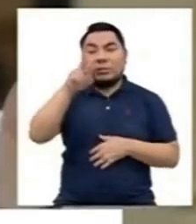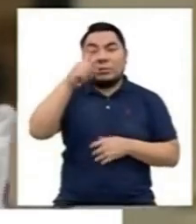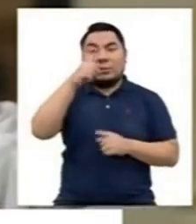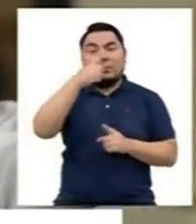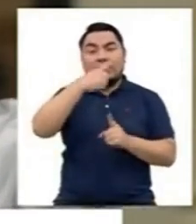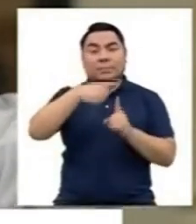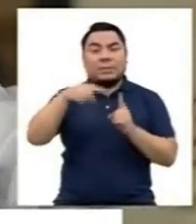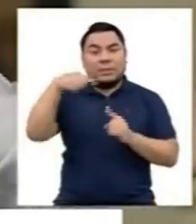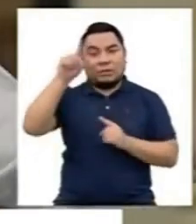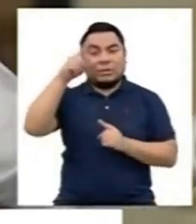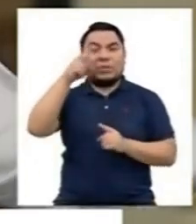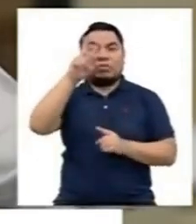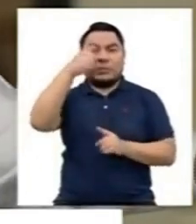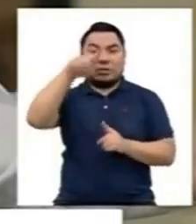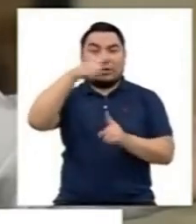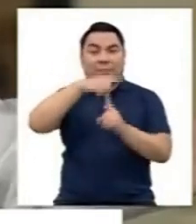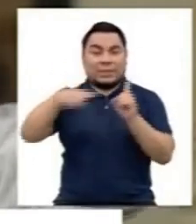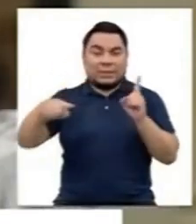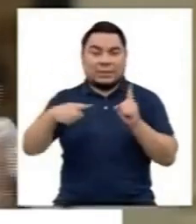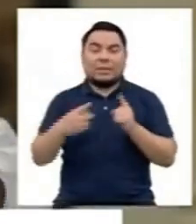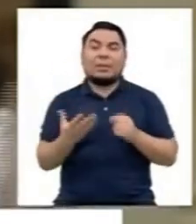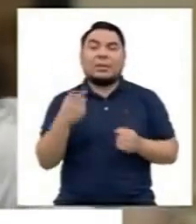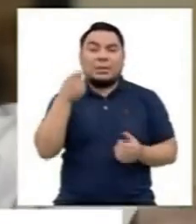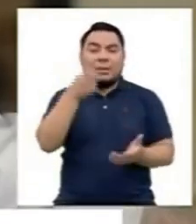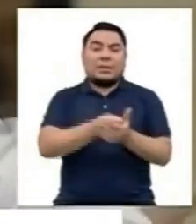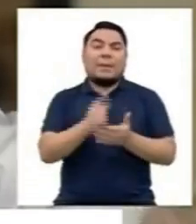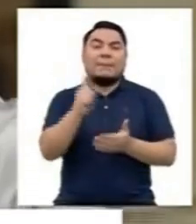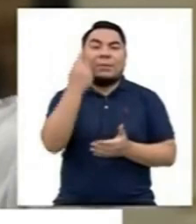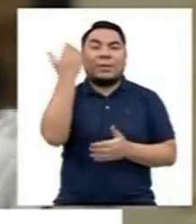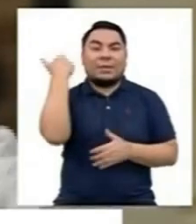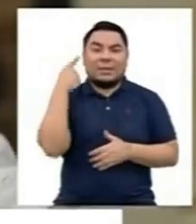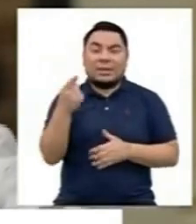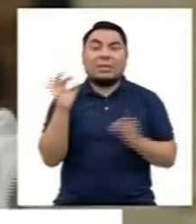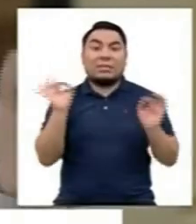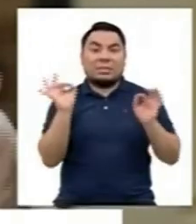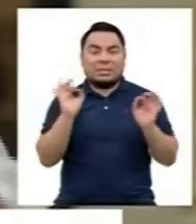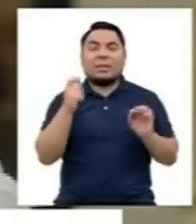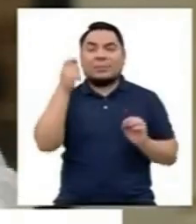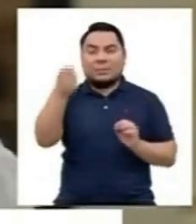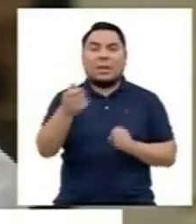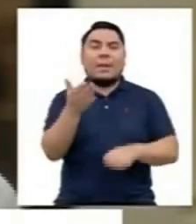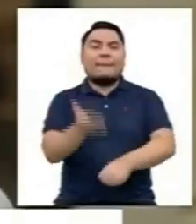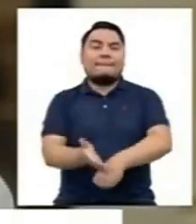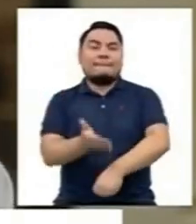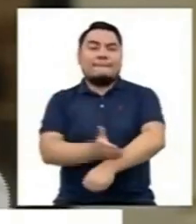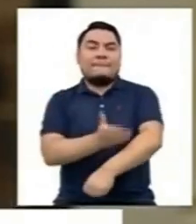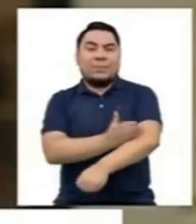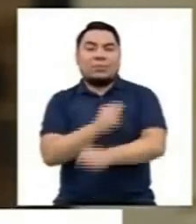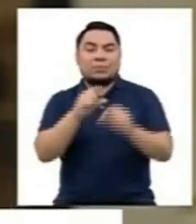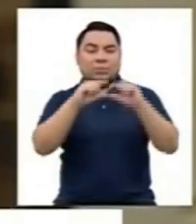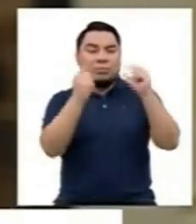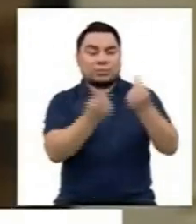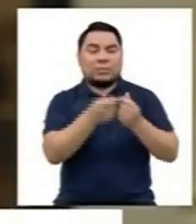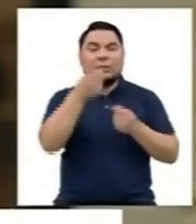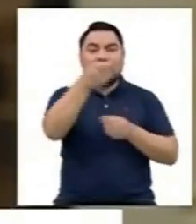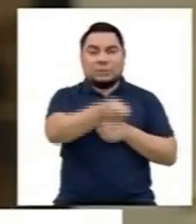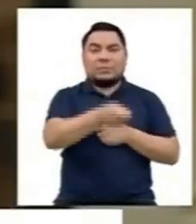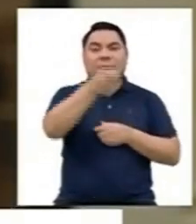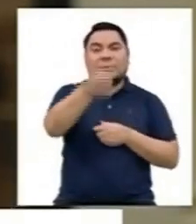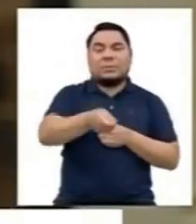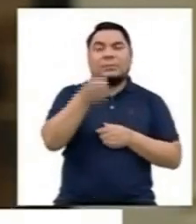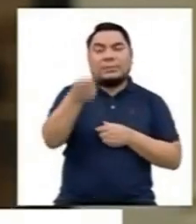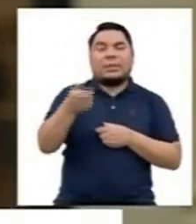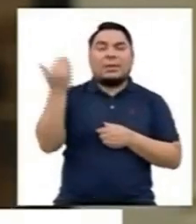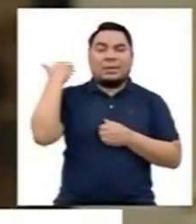realizar las vacunas y a la vez también el proceso electoral. Entonces, Vizcarra culmina su mandato el 28